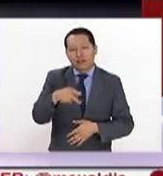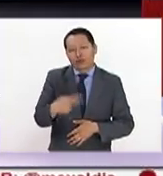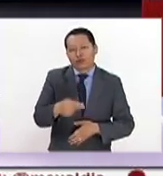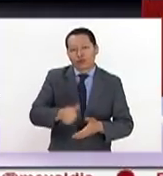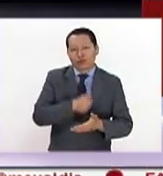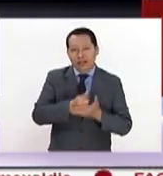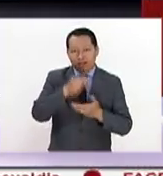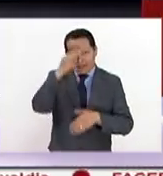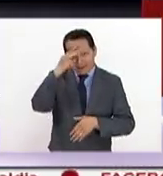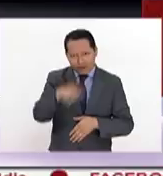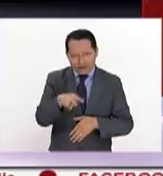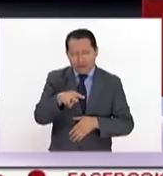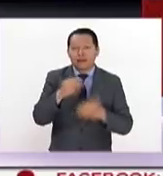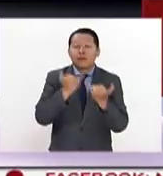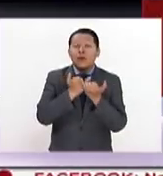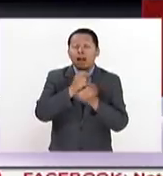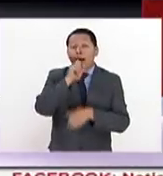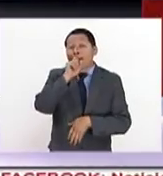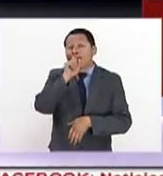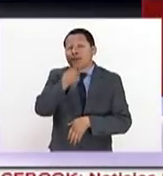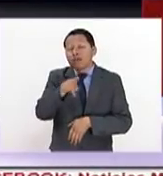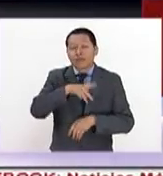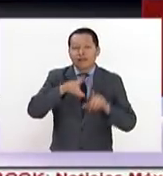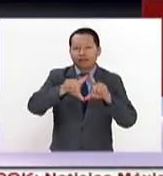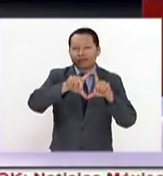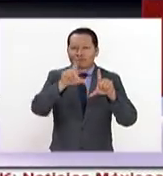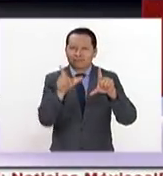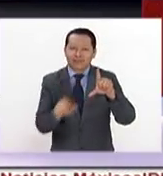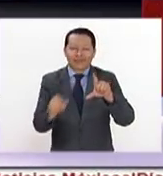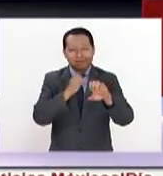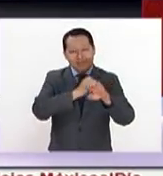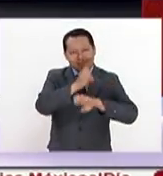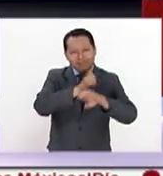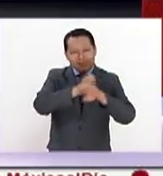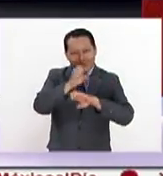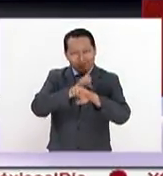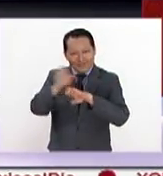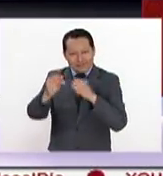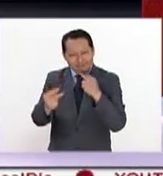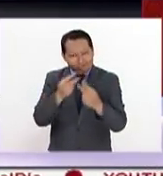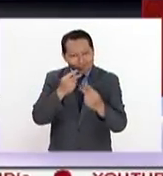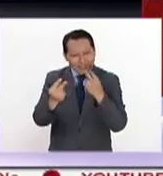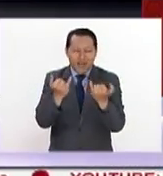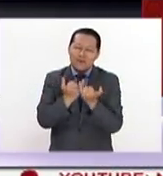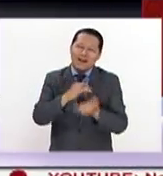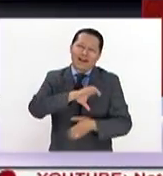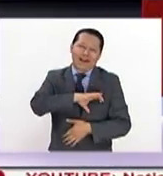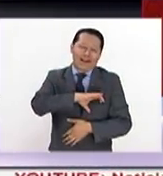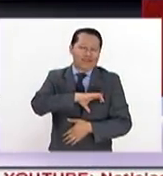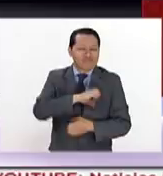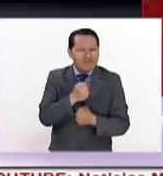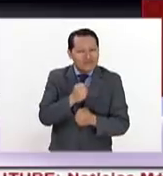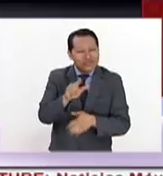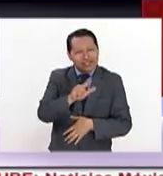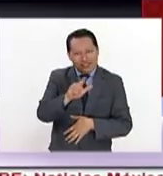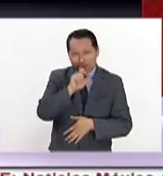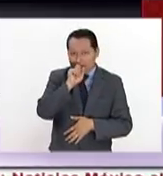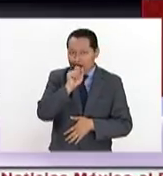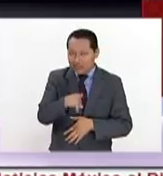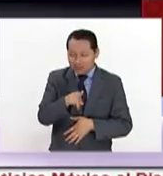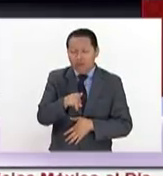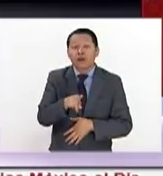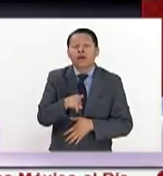en la capital del país. Desde aquí, como siempre, un saludo muy, pero muy afectuoso también a quienes nos están viendo en el interior de la